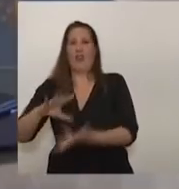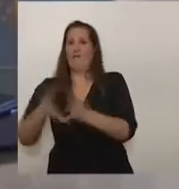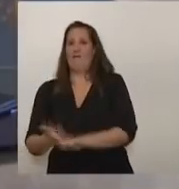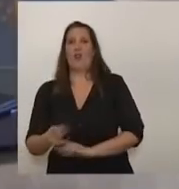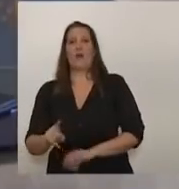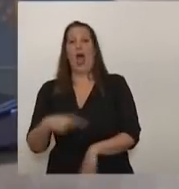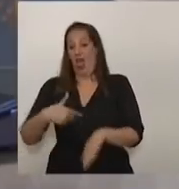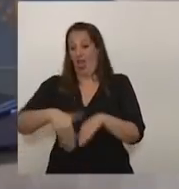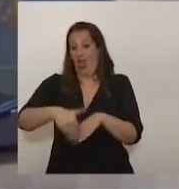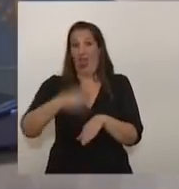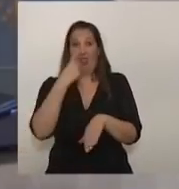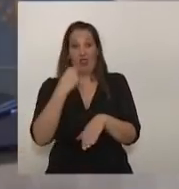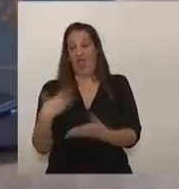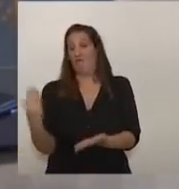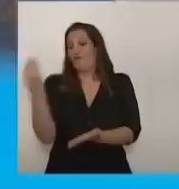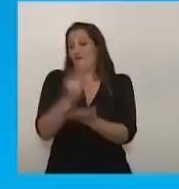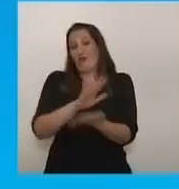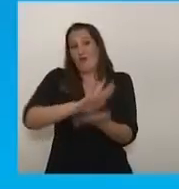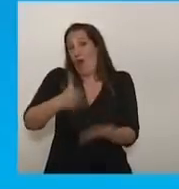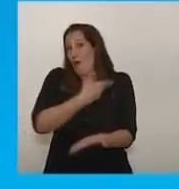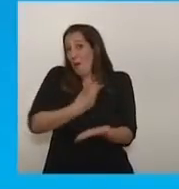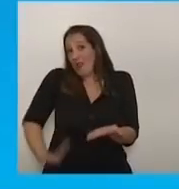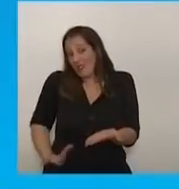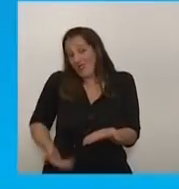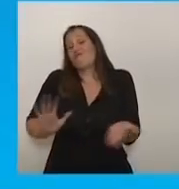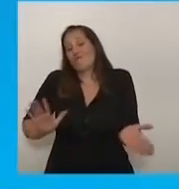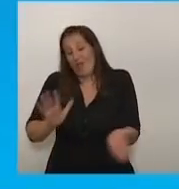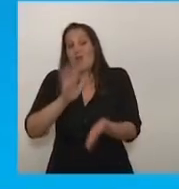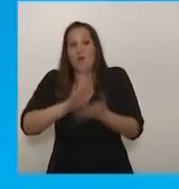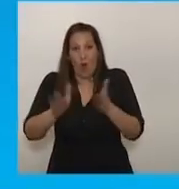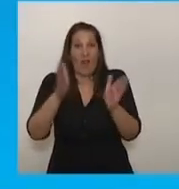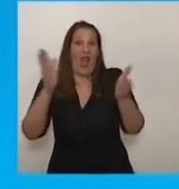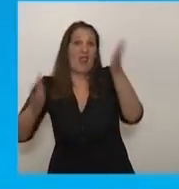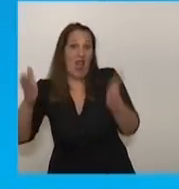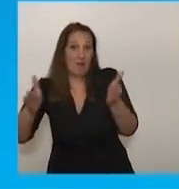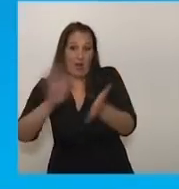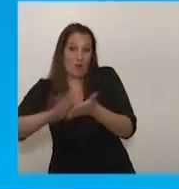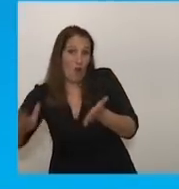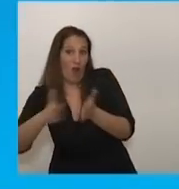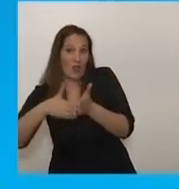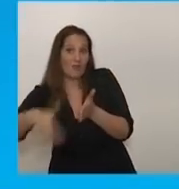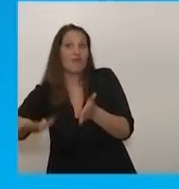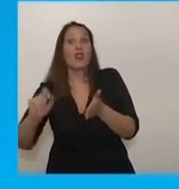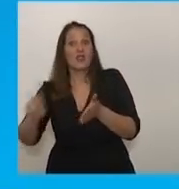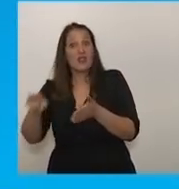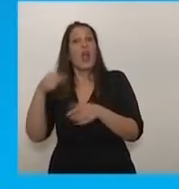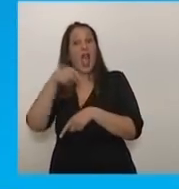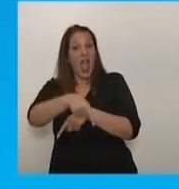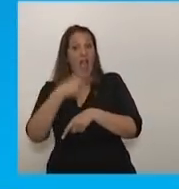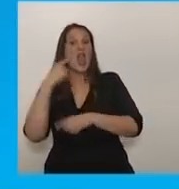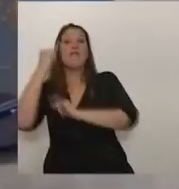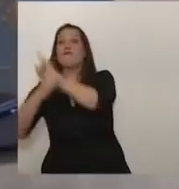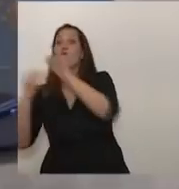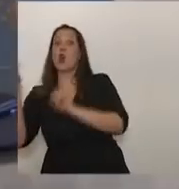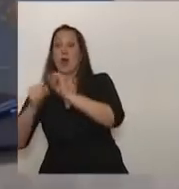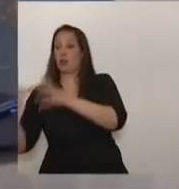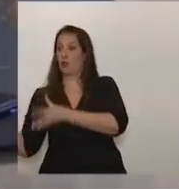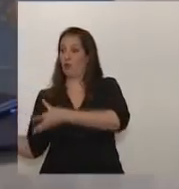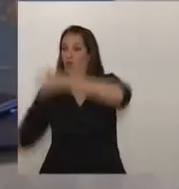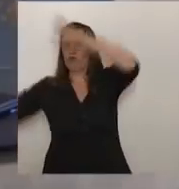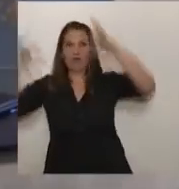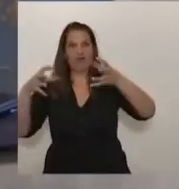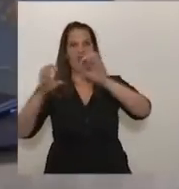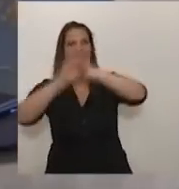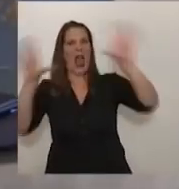un nuevo presidente y empieza una nueva etapa. Y va a recibir el país con una cantidad de información inédita en la historia de la Argentina, con el